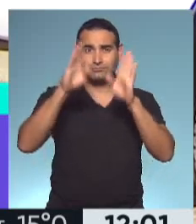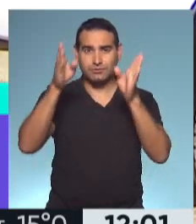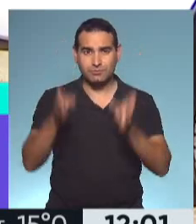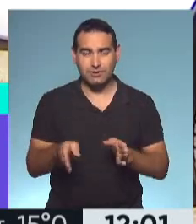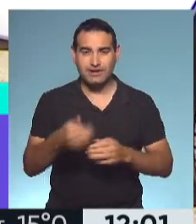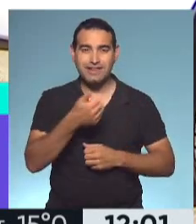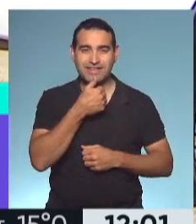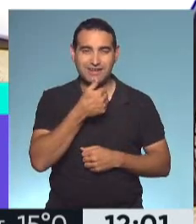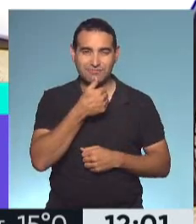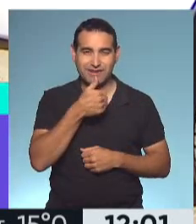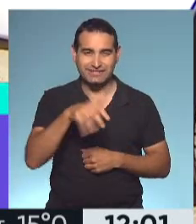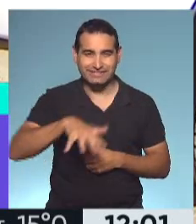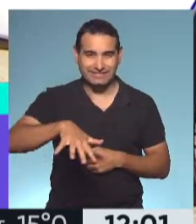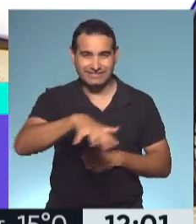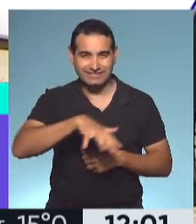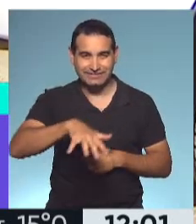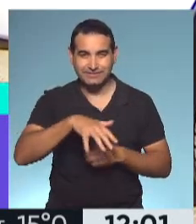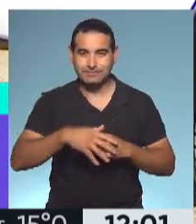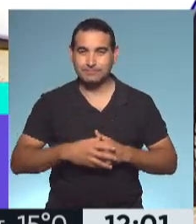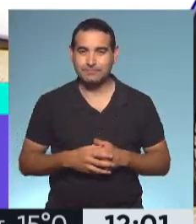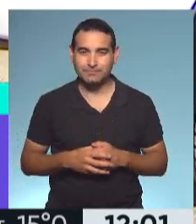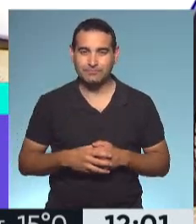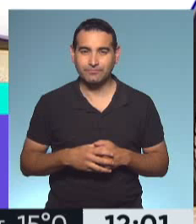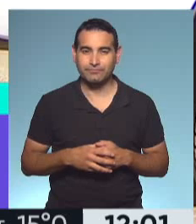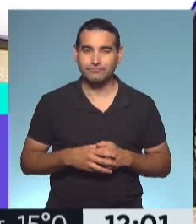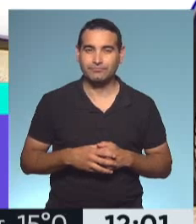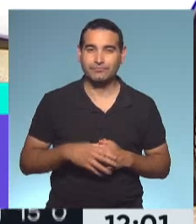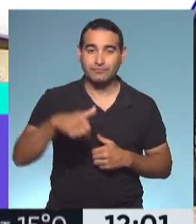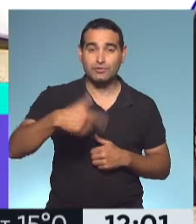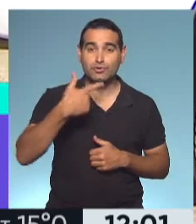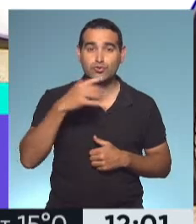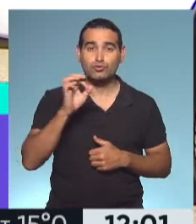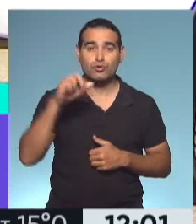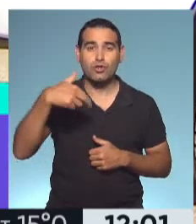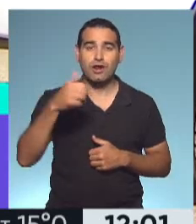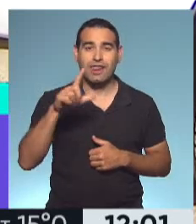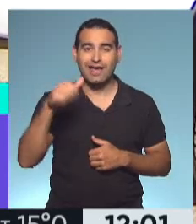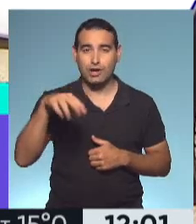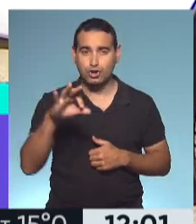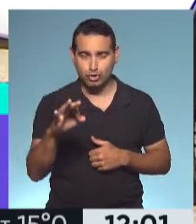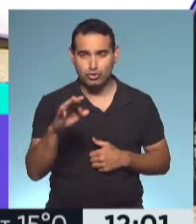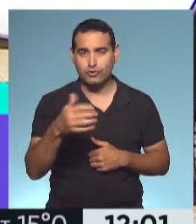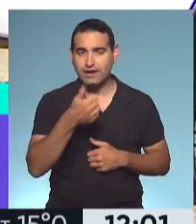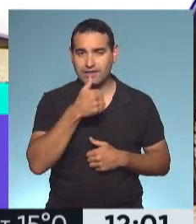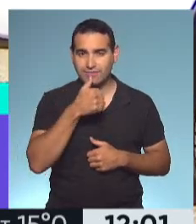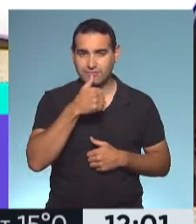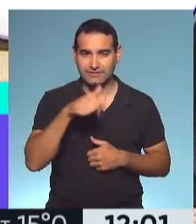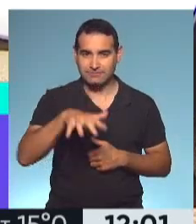partido de Quilmes. Estamos hablando de San Francisco Solano, estrictamente, que sigue siendo la zona sur y el partido de